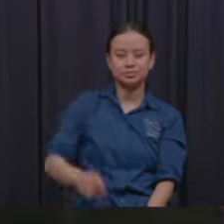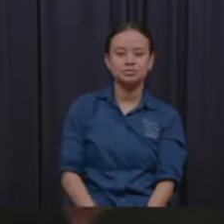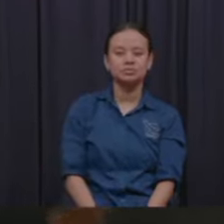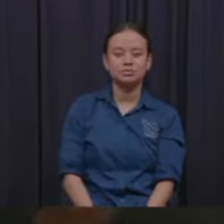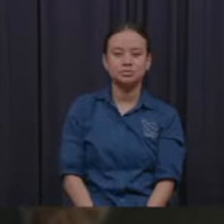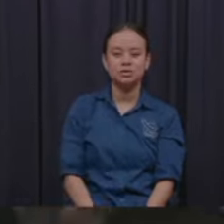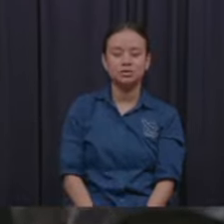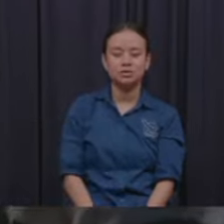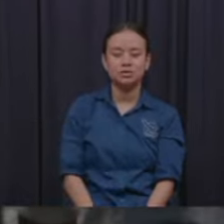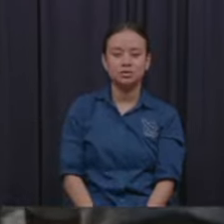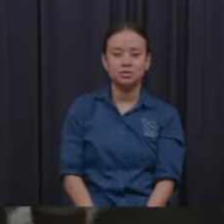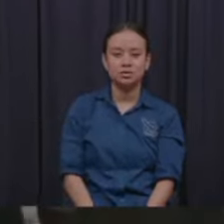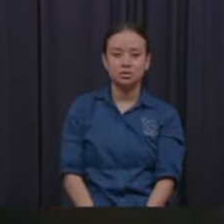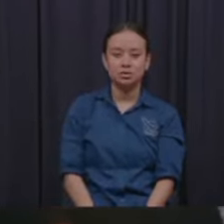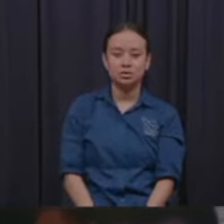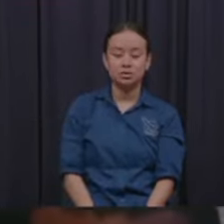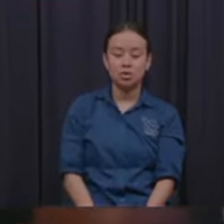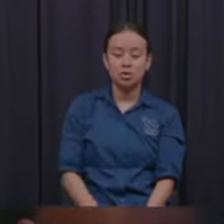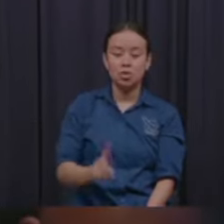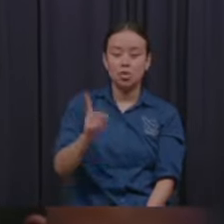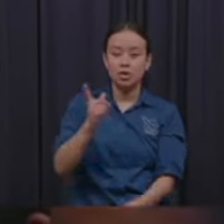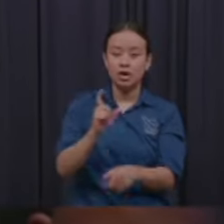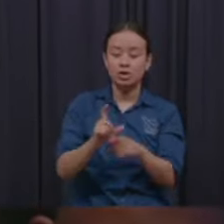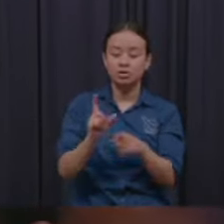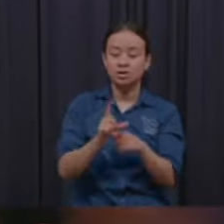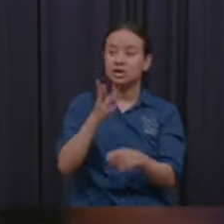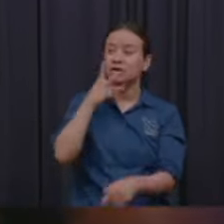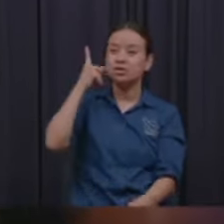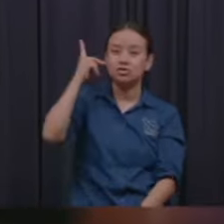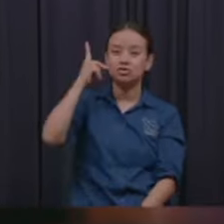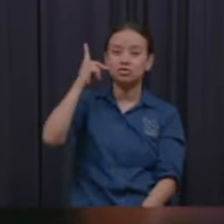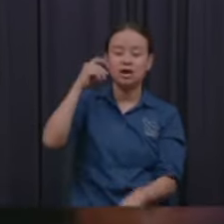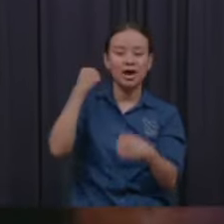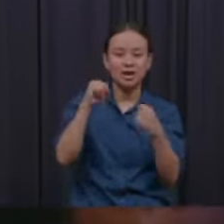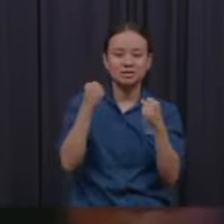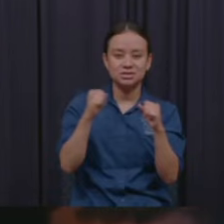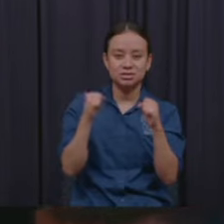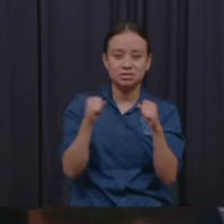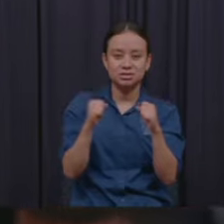Sin lugar a dudas, una de las cosas que Dios hace